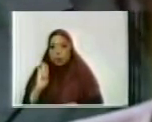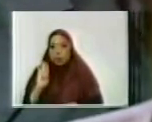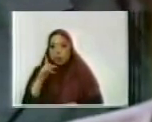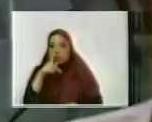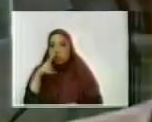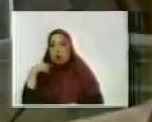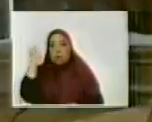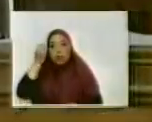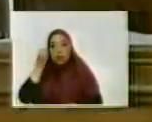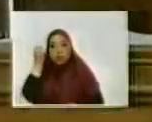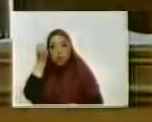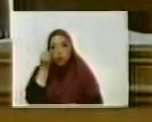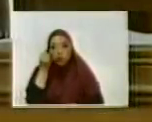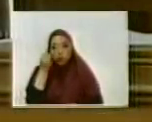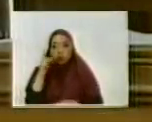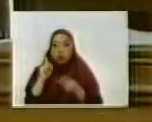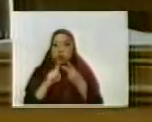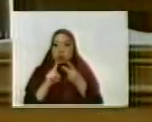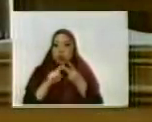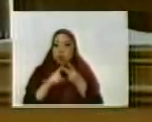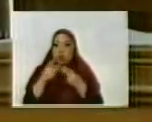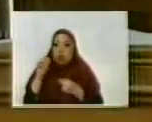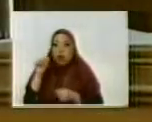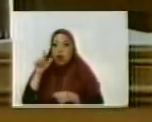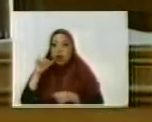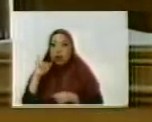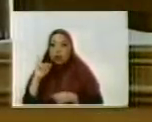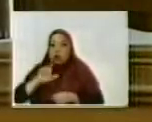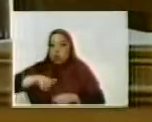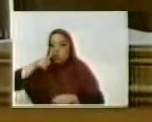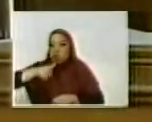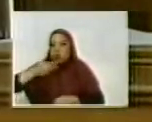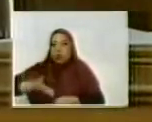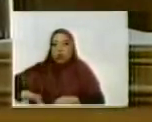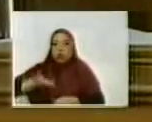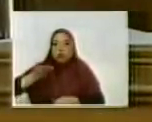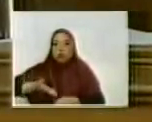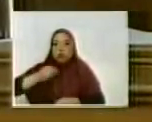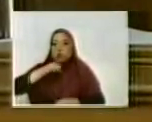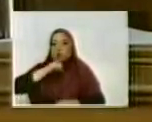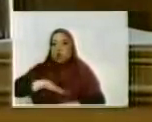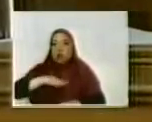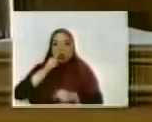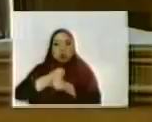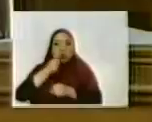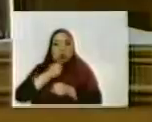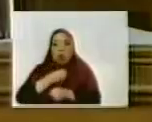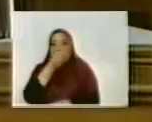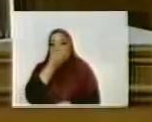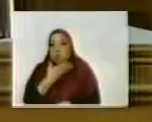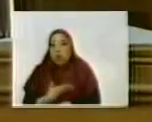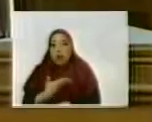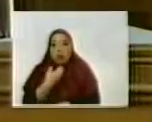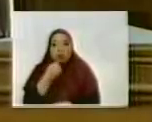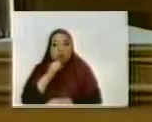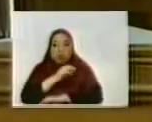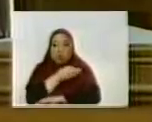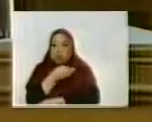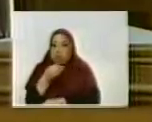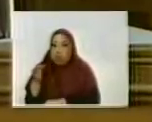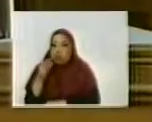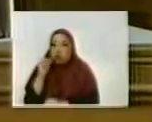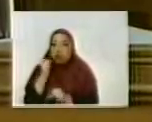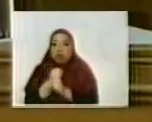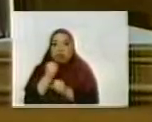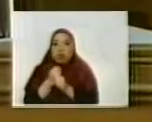Considerando que destaca en Alí Rodríguez Araques, durante su trayecto de ejemplar actuación política, su labor parlamentaria